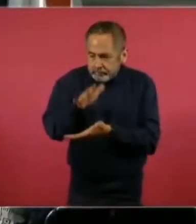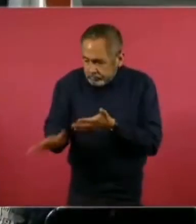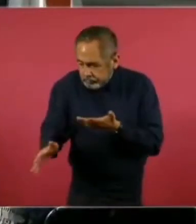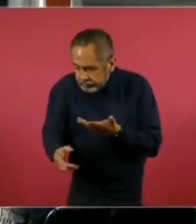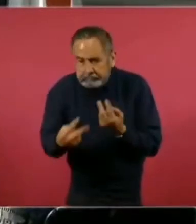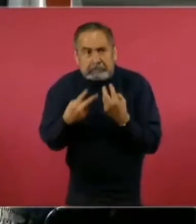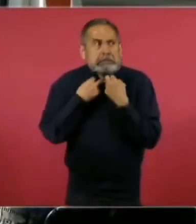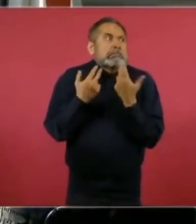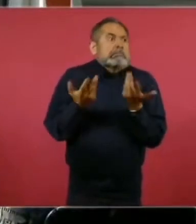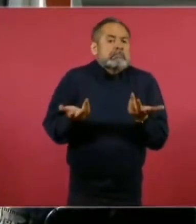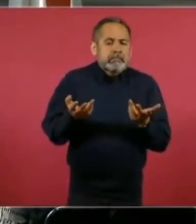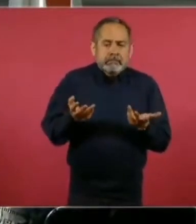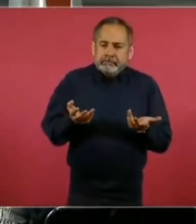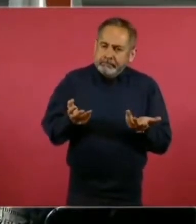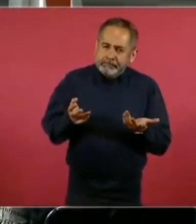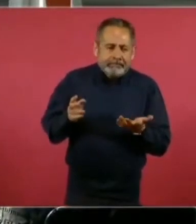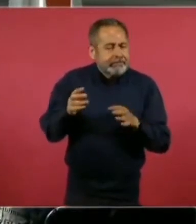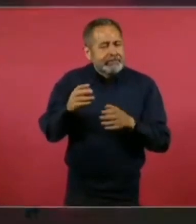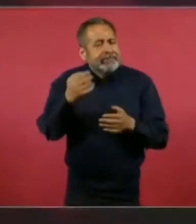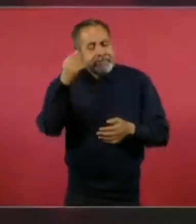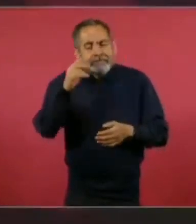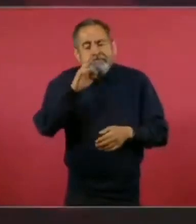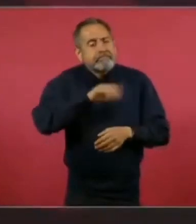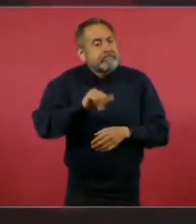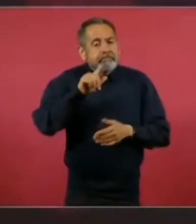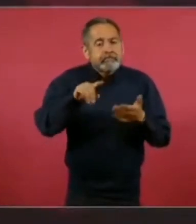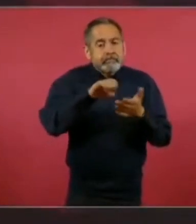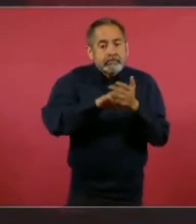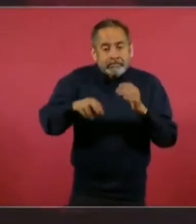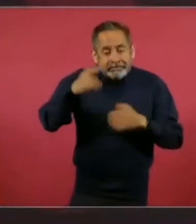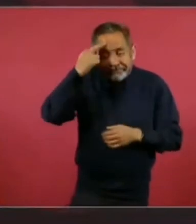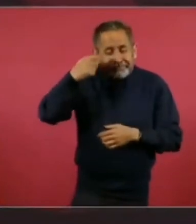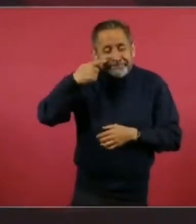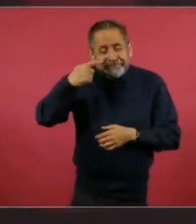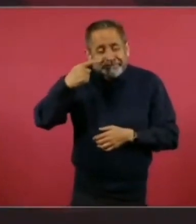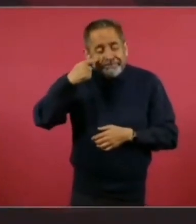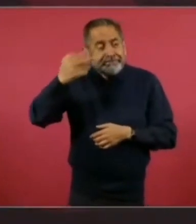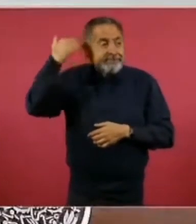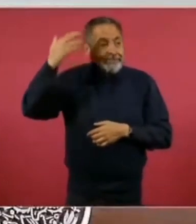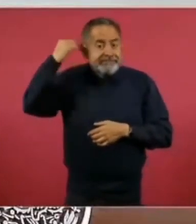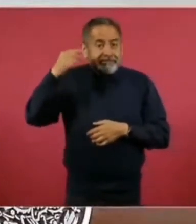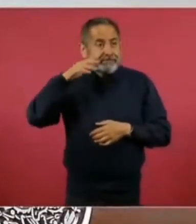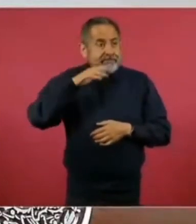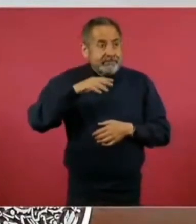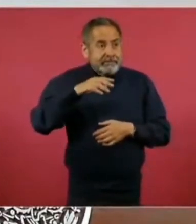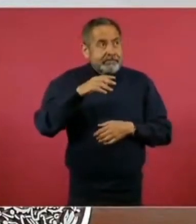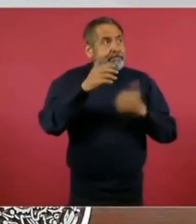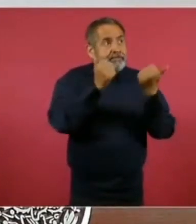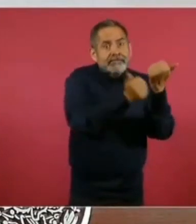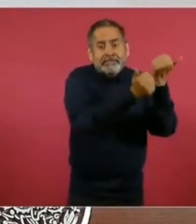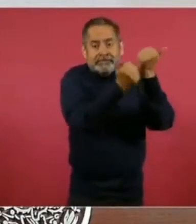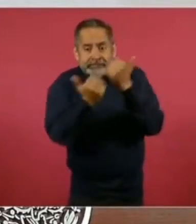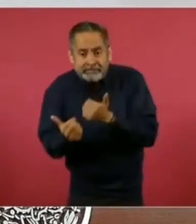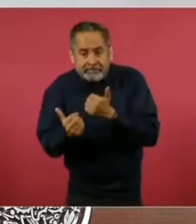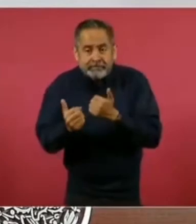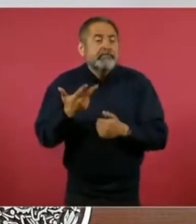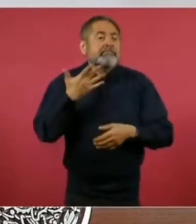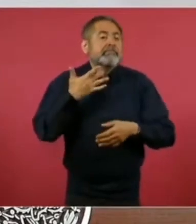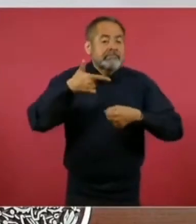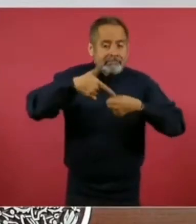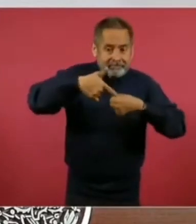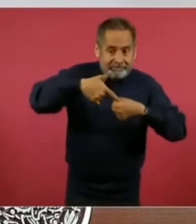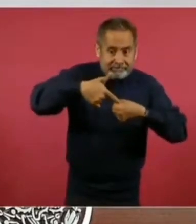llegó a importar hasta el 80% de las gasolinas que consumimos.